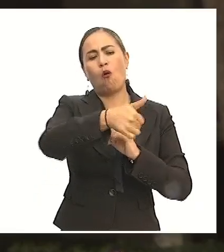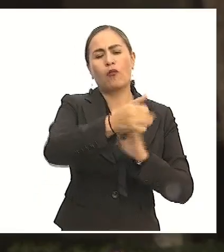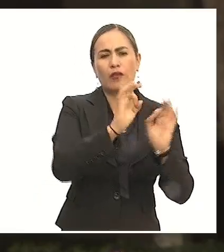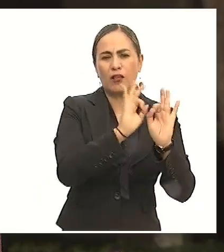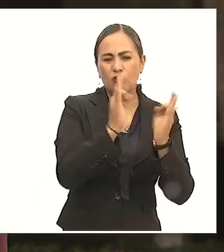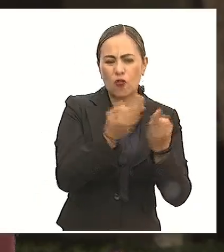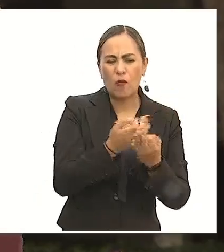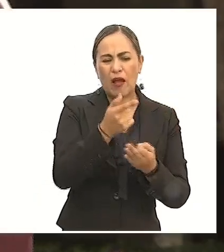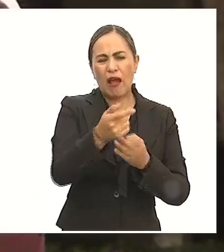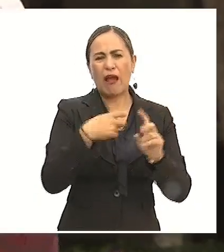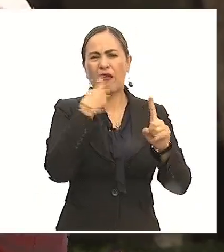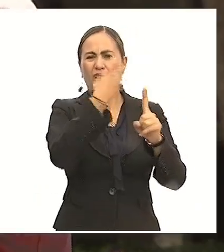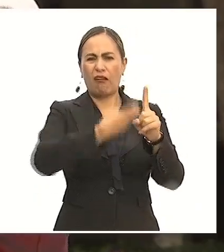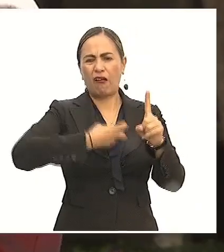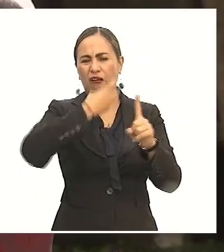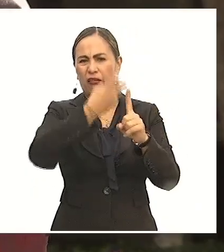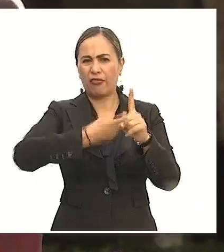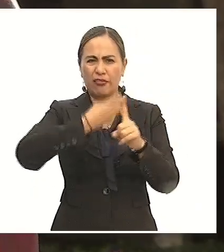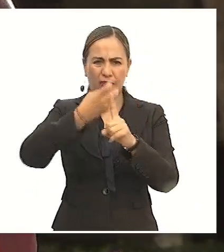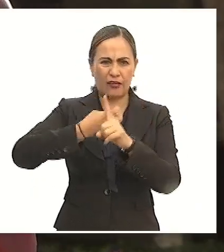cual ha llevado a plantear